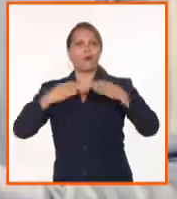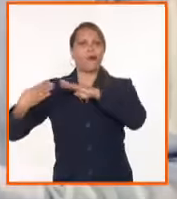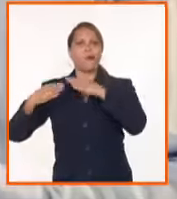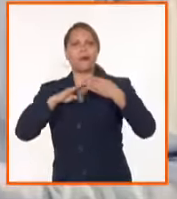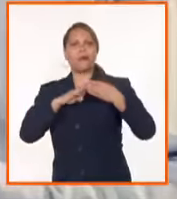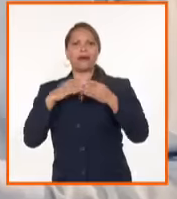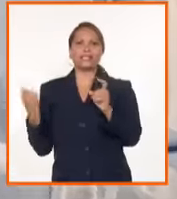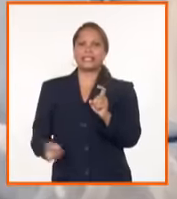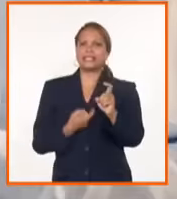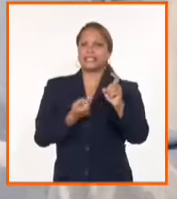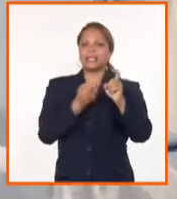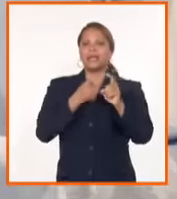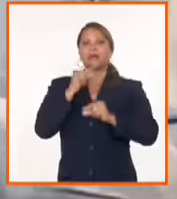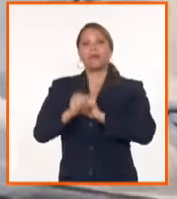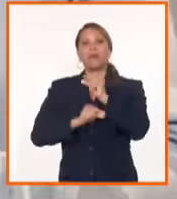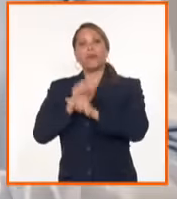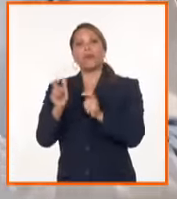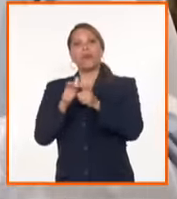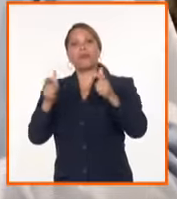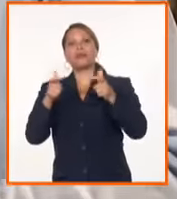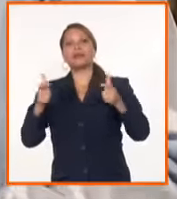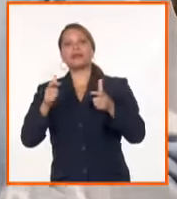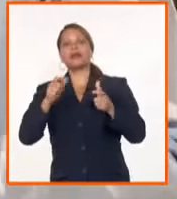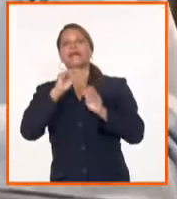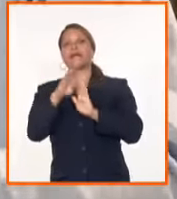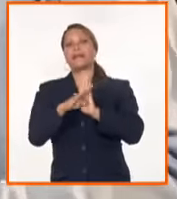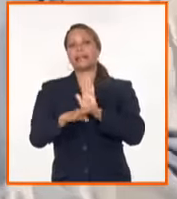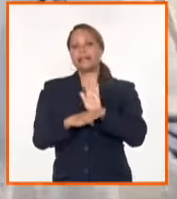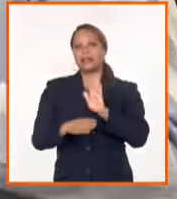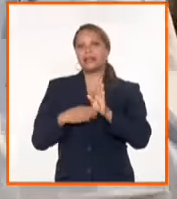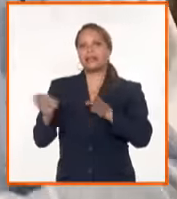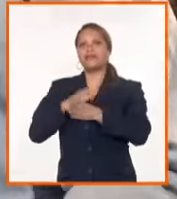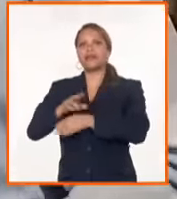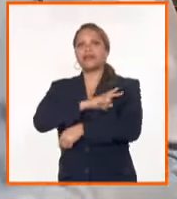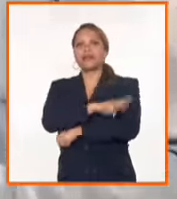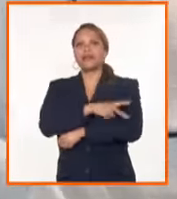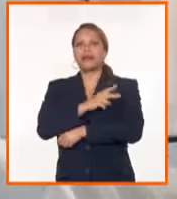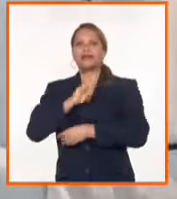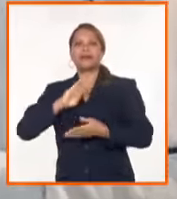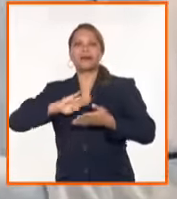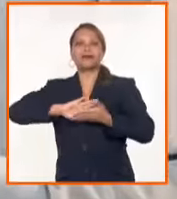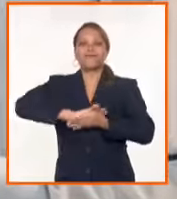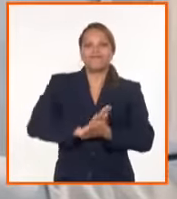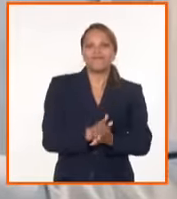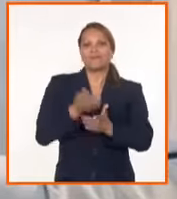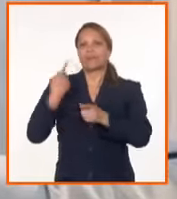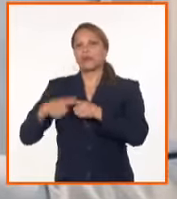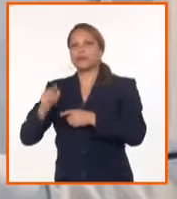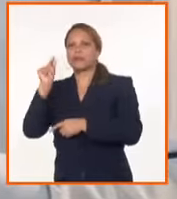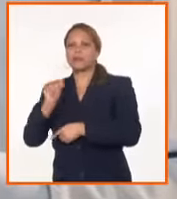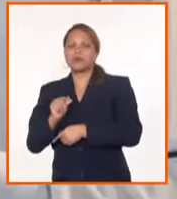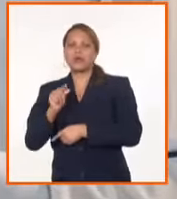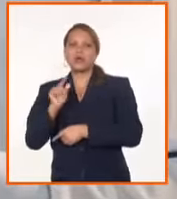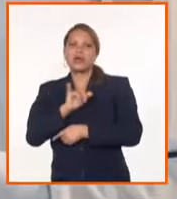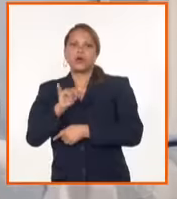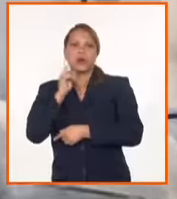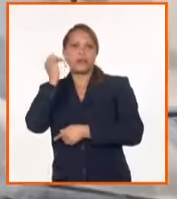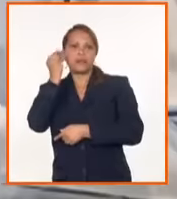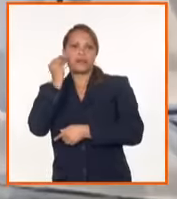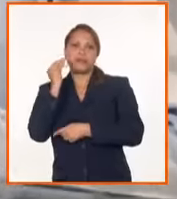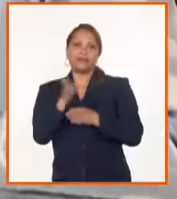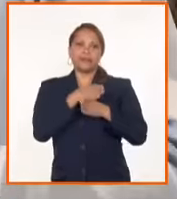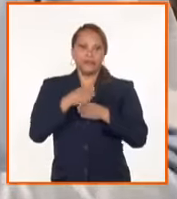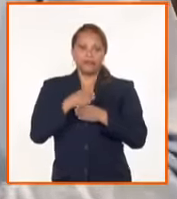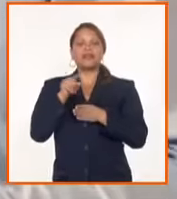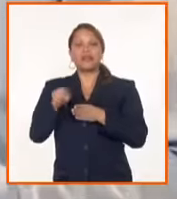donde se acrecientan las medidas coercitivas unilaterales para presionar a los que piensan distinto, donde se